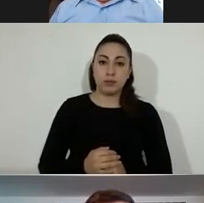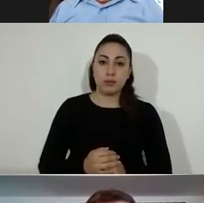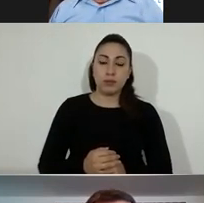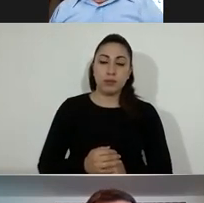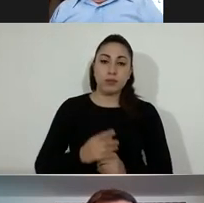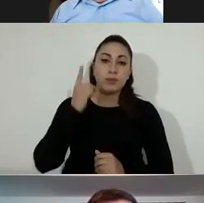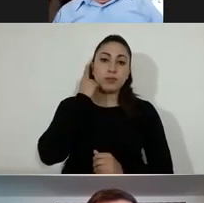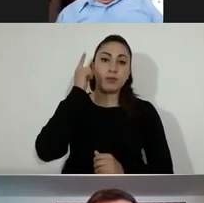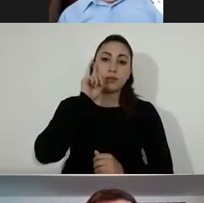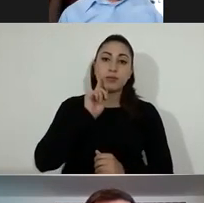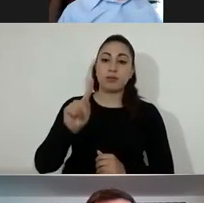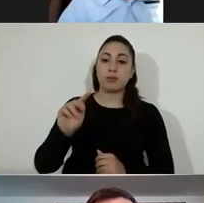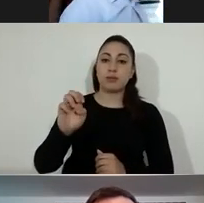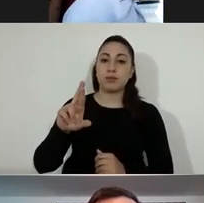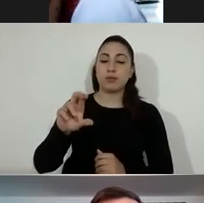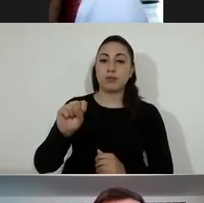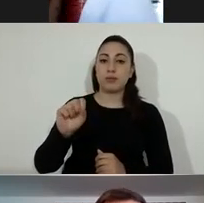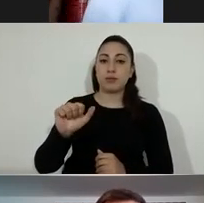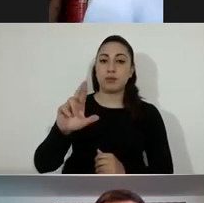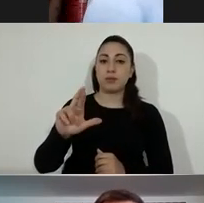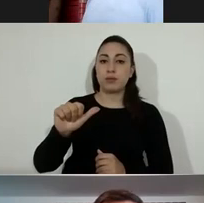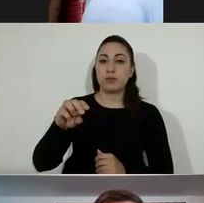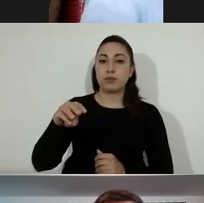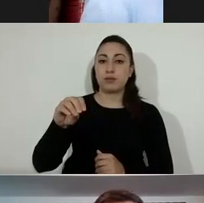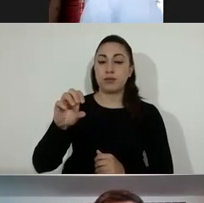Diputada Teresa Ramos Arreola.